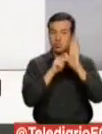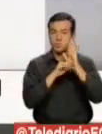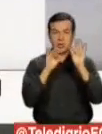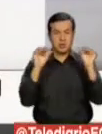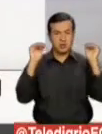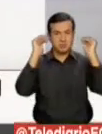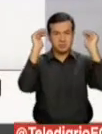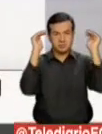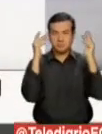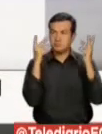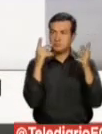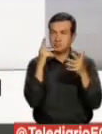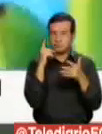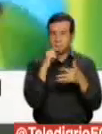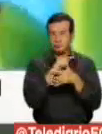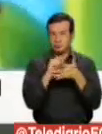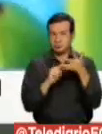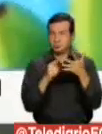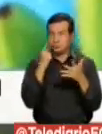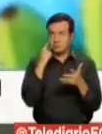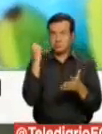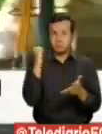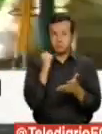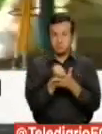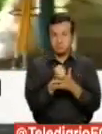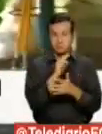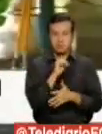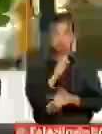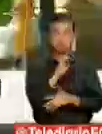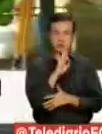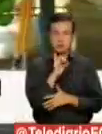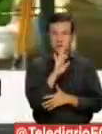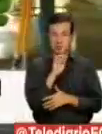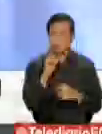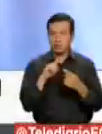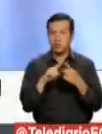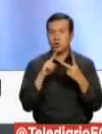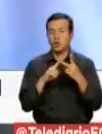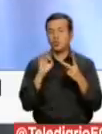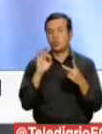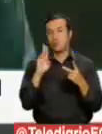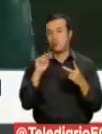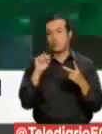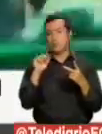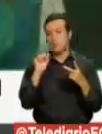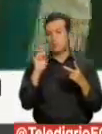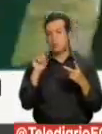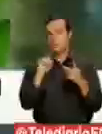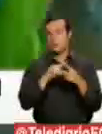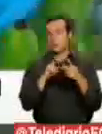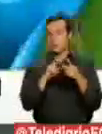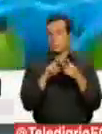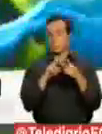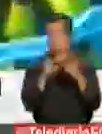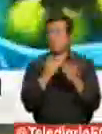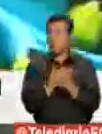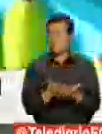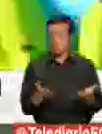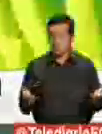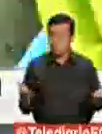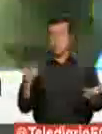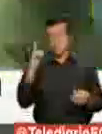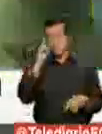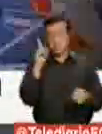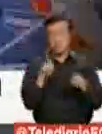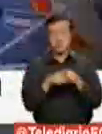calidad, oferta las marcas Mr. Tito y Frutivana. Las negociaciones con productos de los